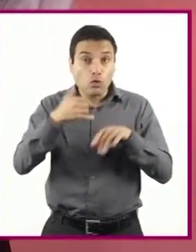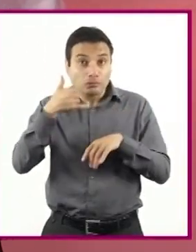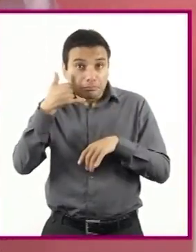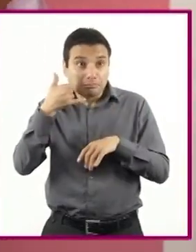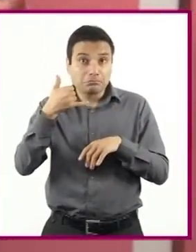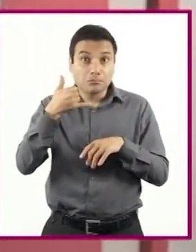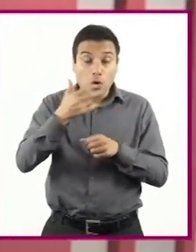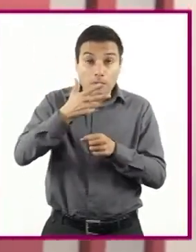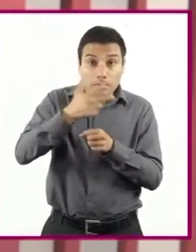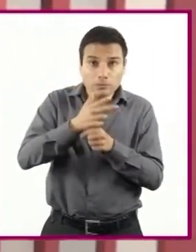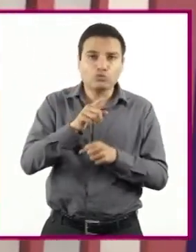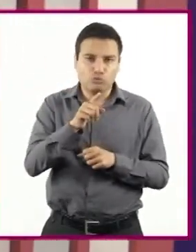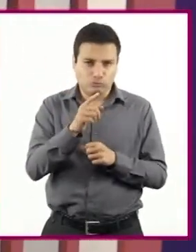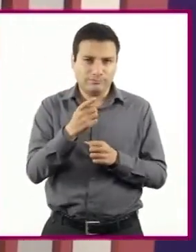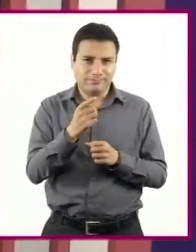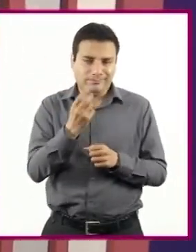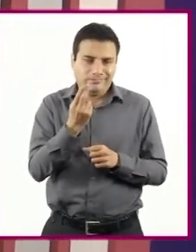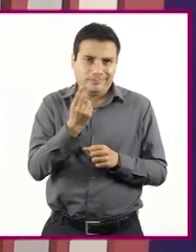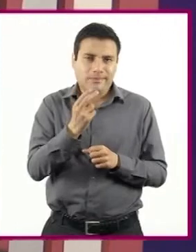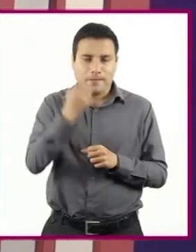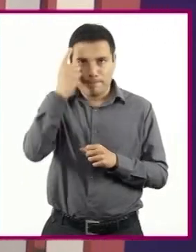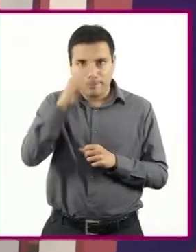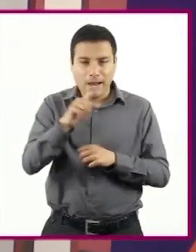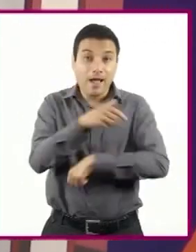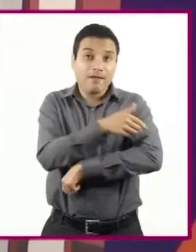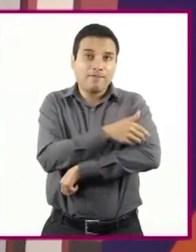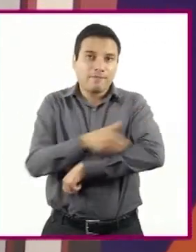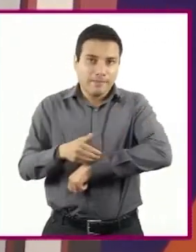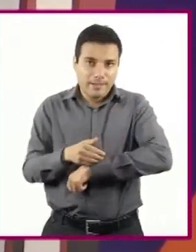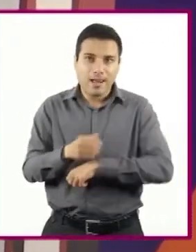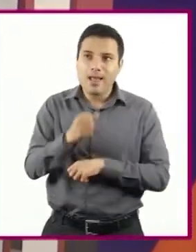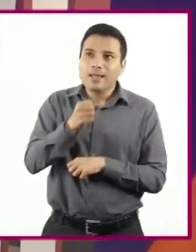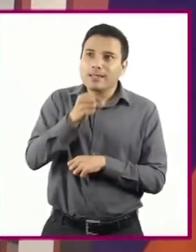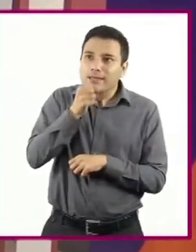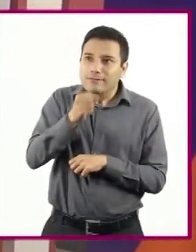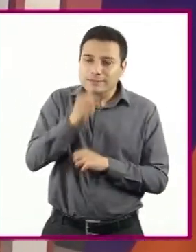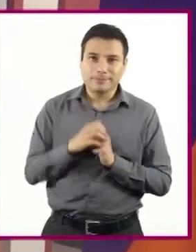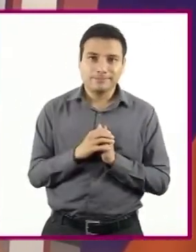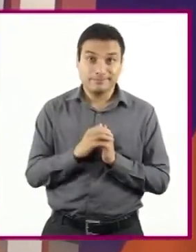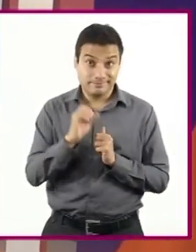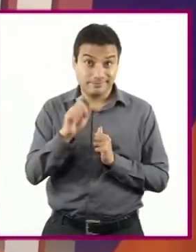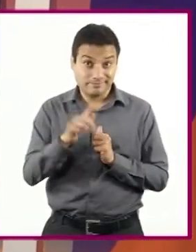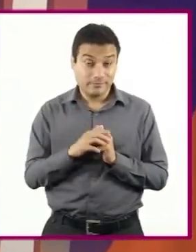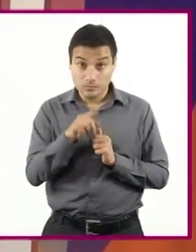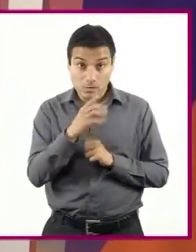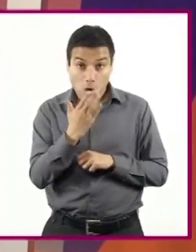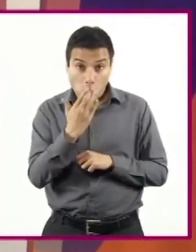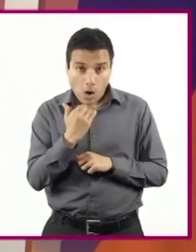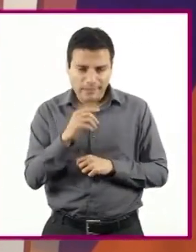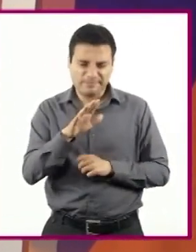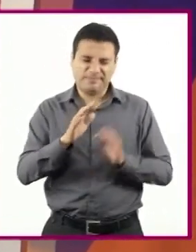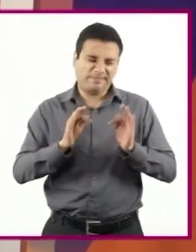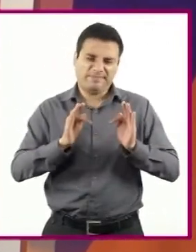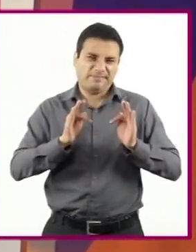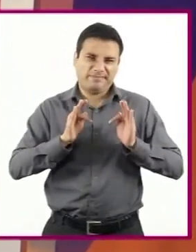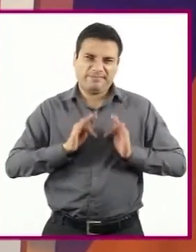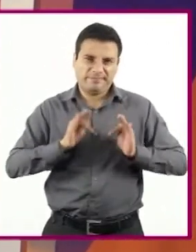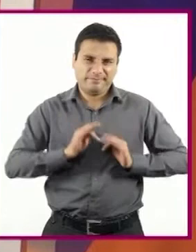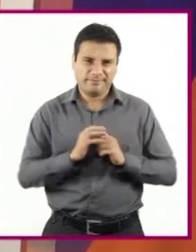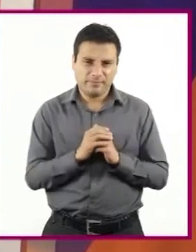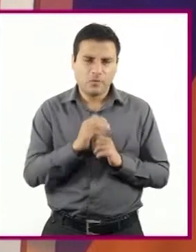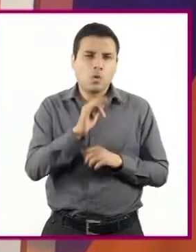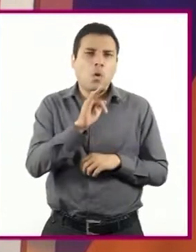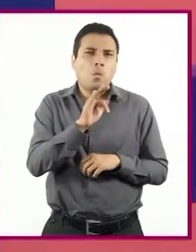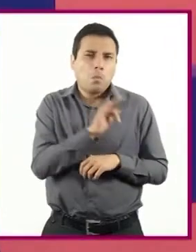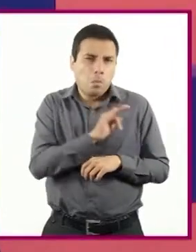la mano para entrevistar a sus familiares y para grabar pregones que escuchen en su casa. Si no lo tuvieran, no se preocupen. También pueden